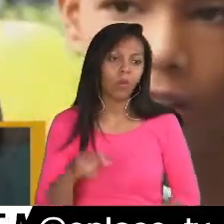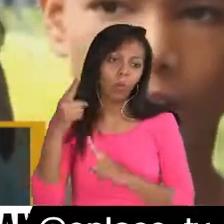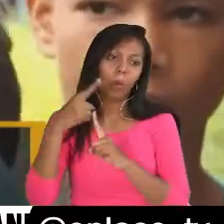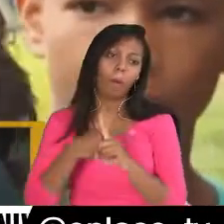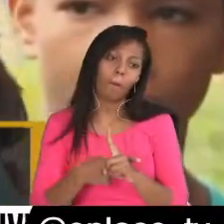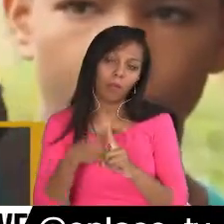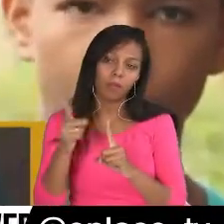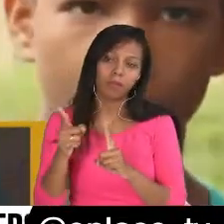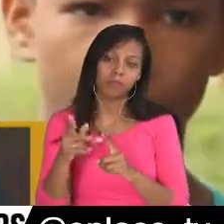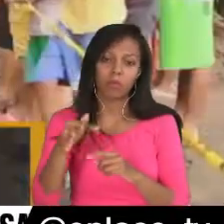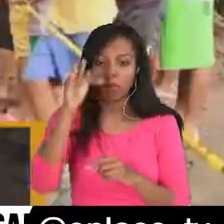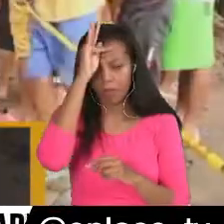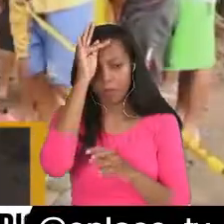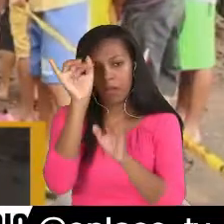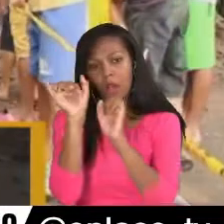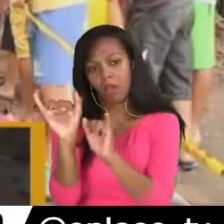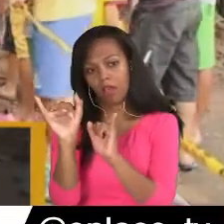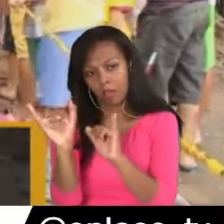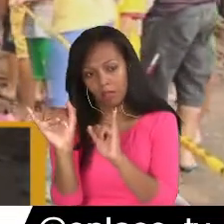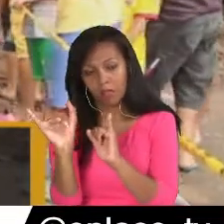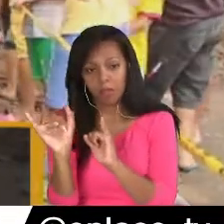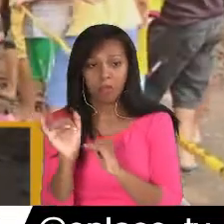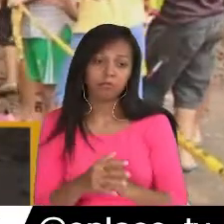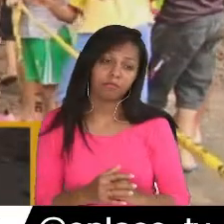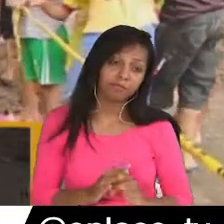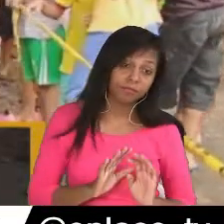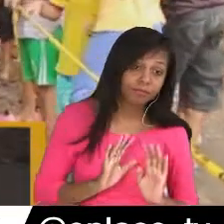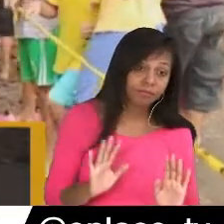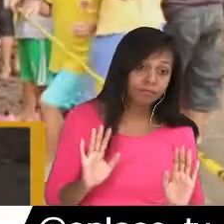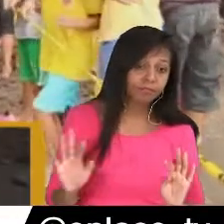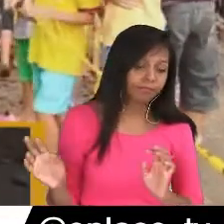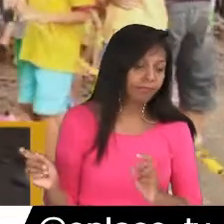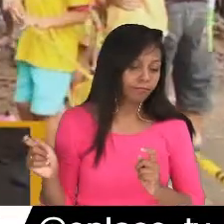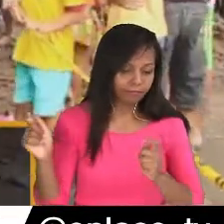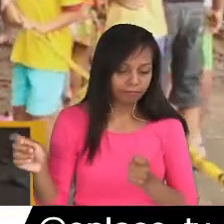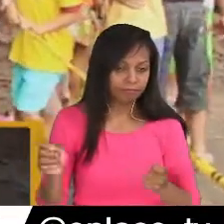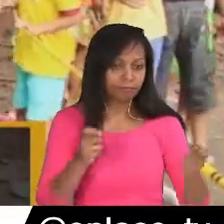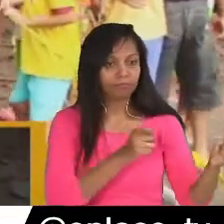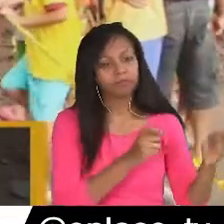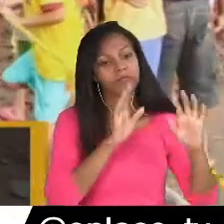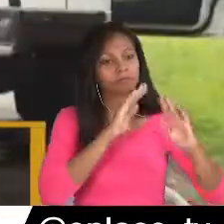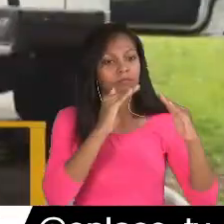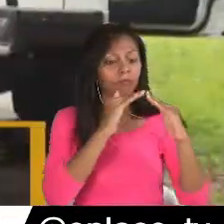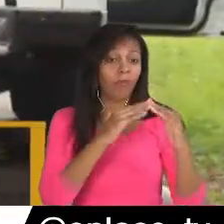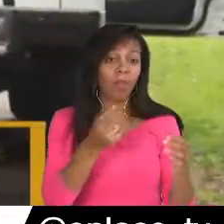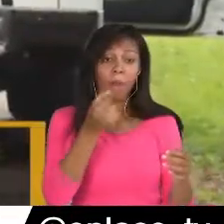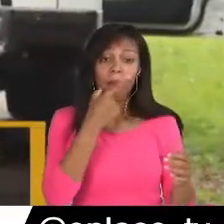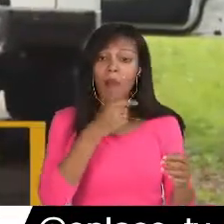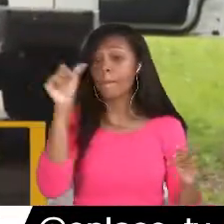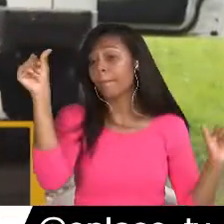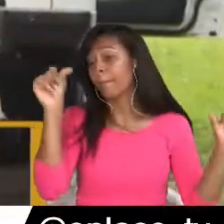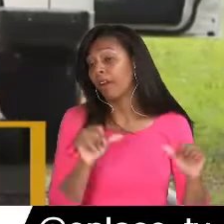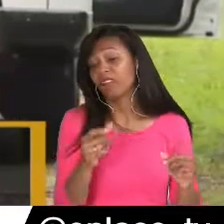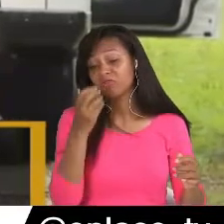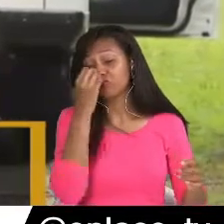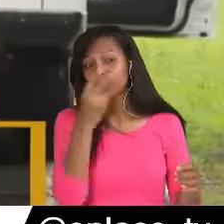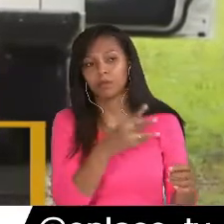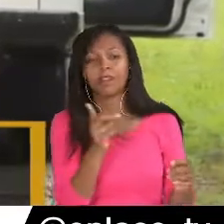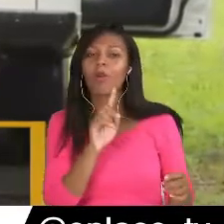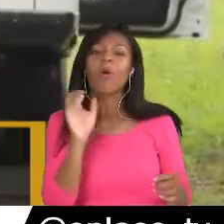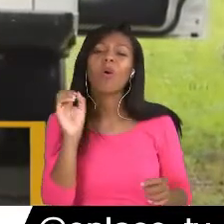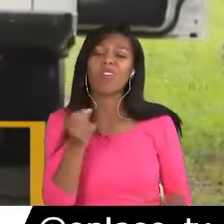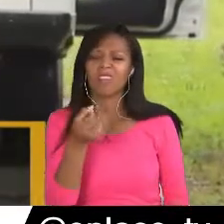de estar internado y lo sacaron. No voy a decir que los medicamentos eran malos, sino que es que él no se los quería tomar.